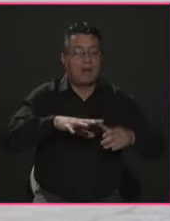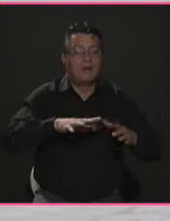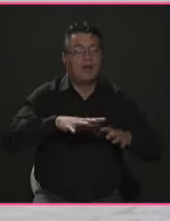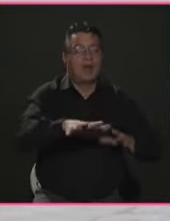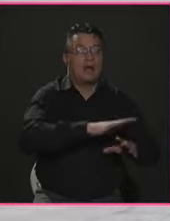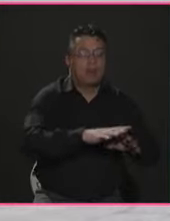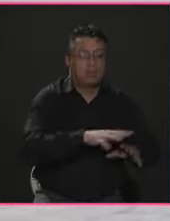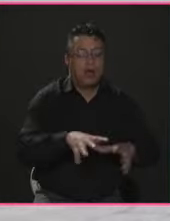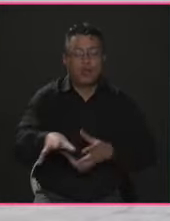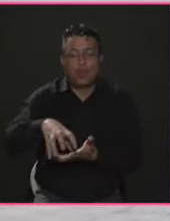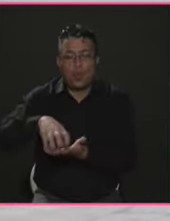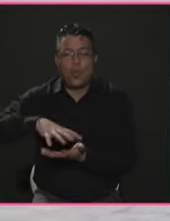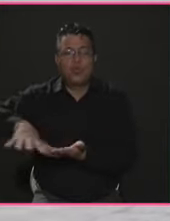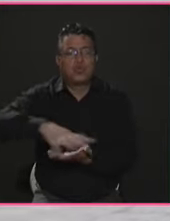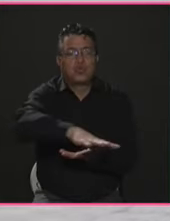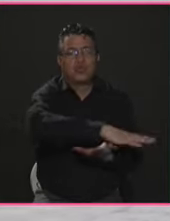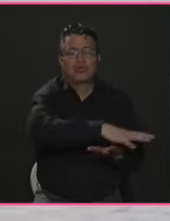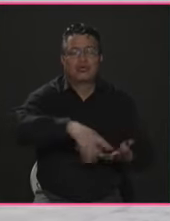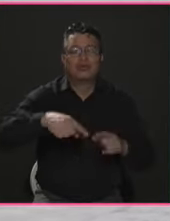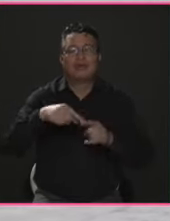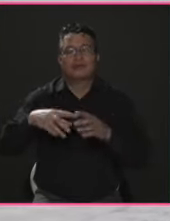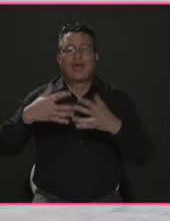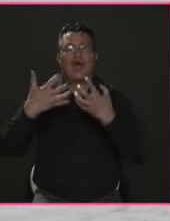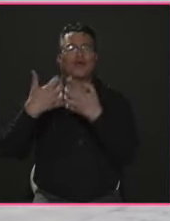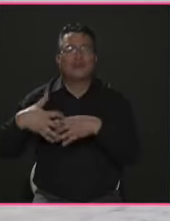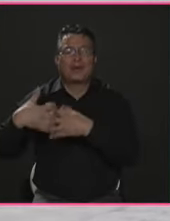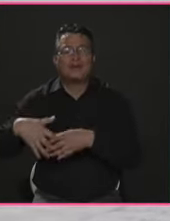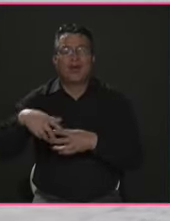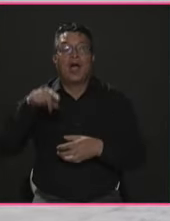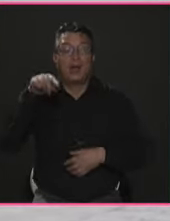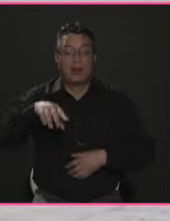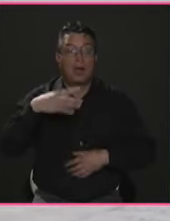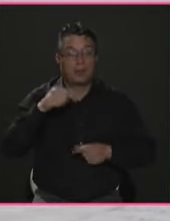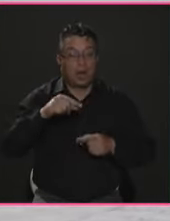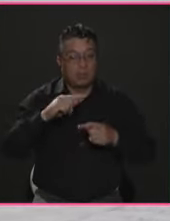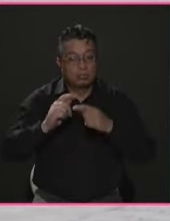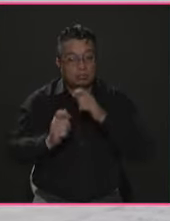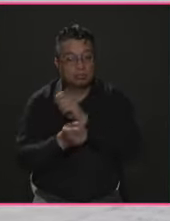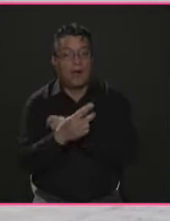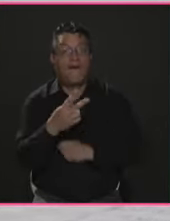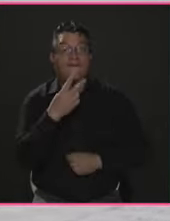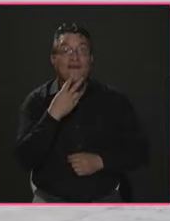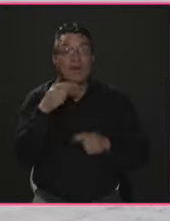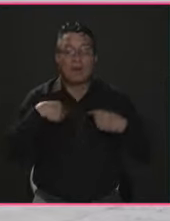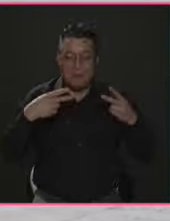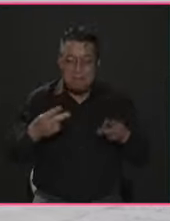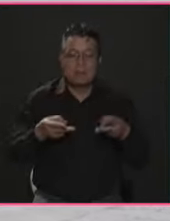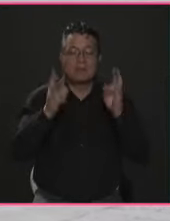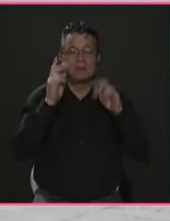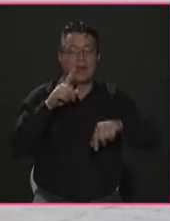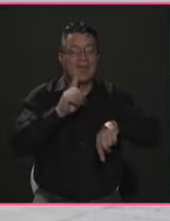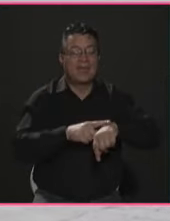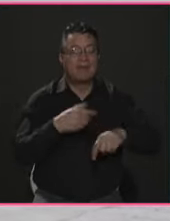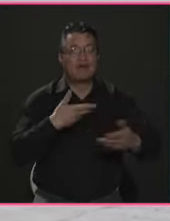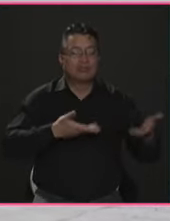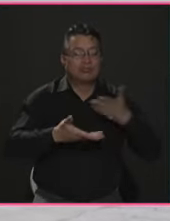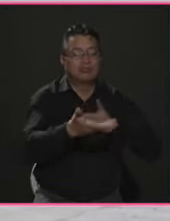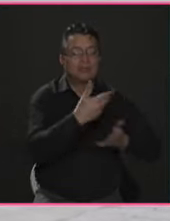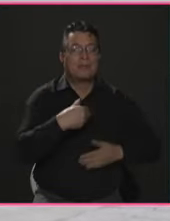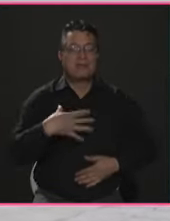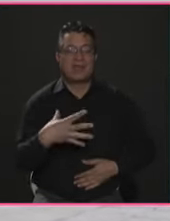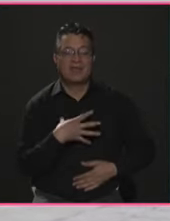vajilla aspiradora robot entonces para que esas cosas obviamente vayan mejorando mi calidad de vida y a mí me permitan tiempos con mis hijas de